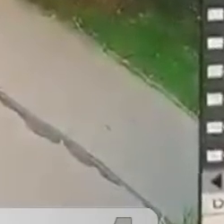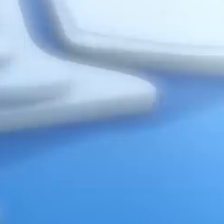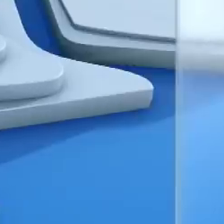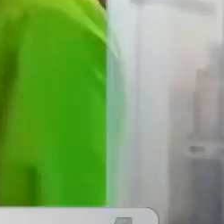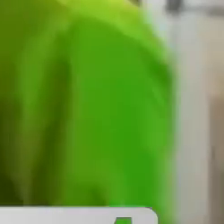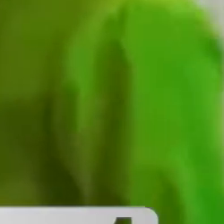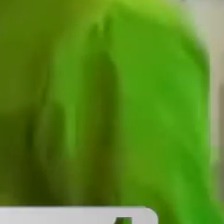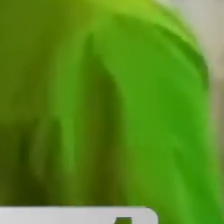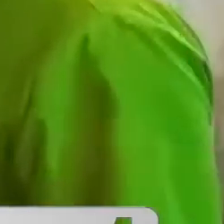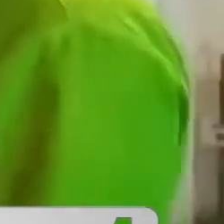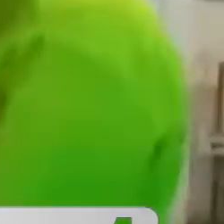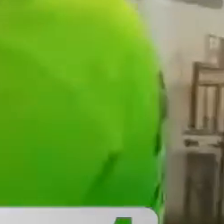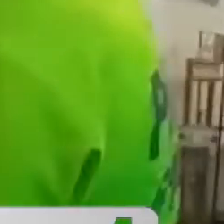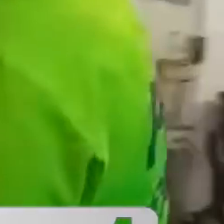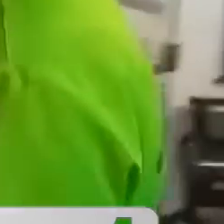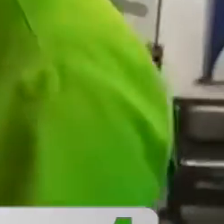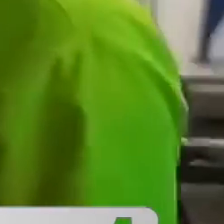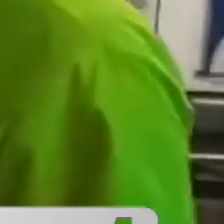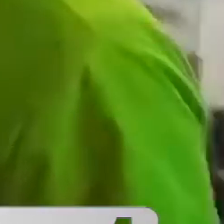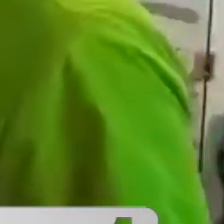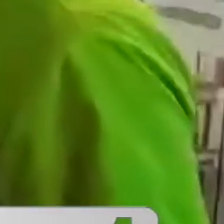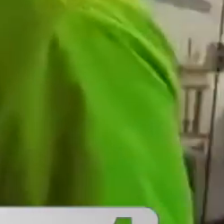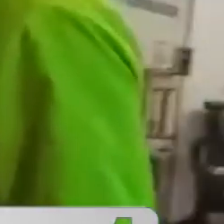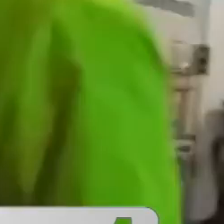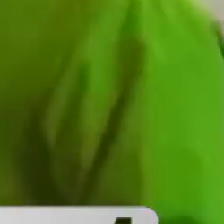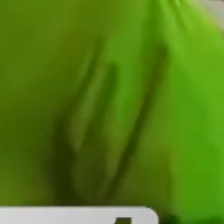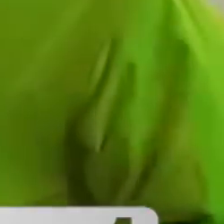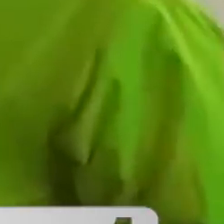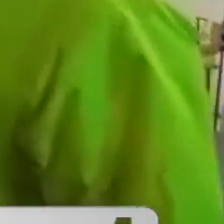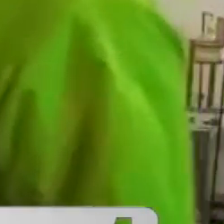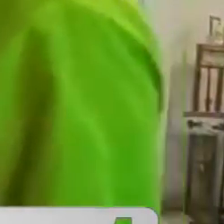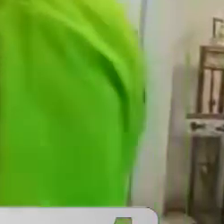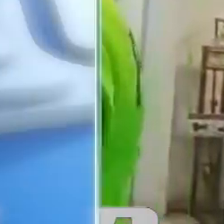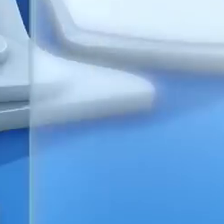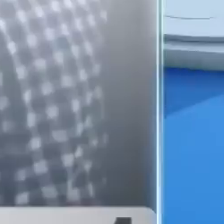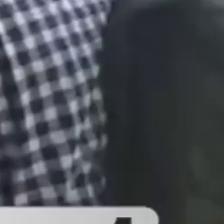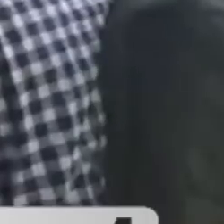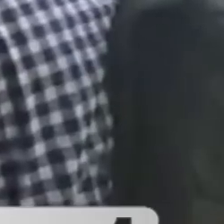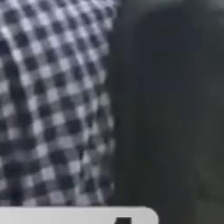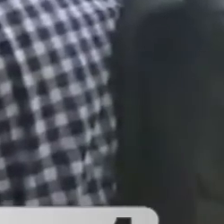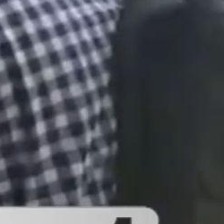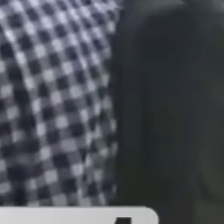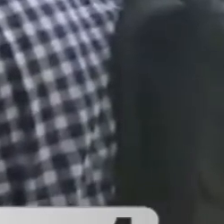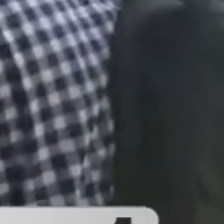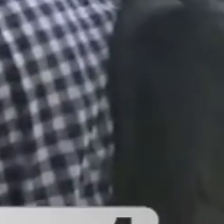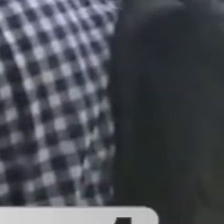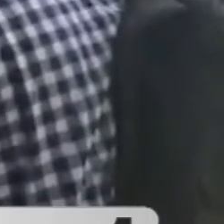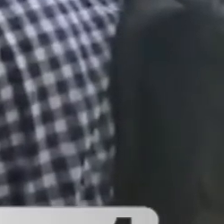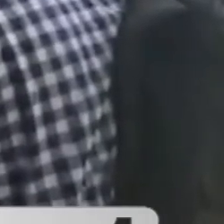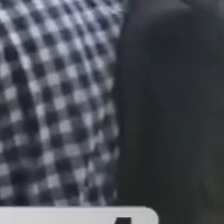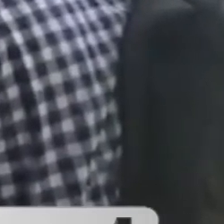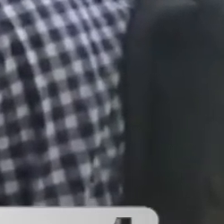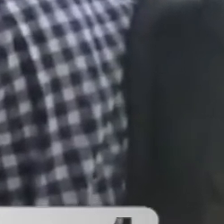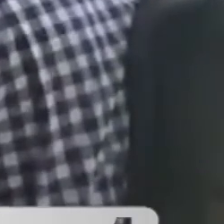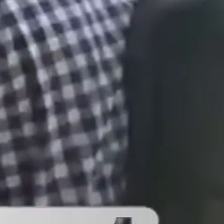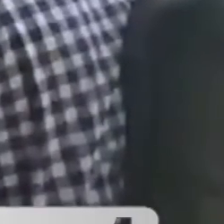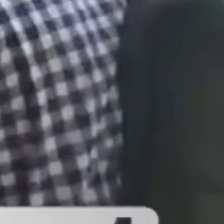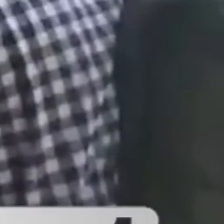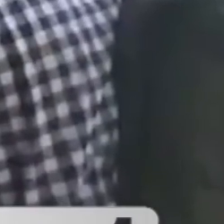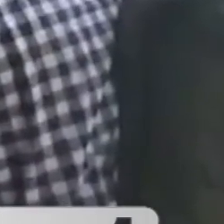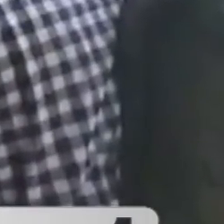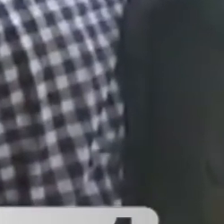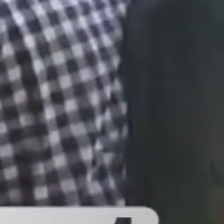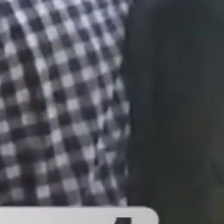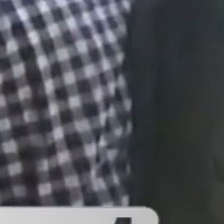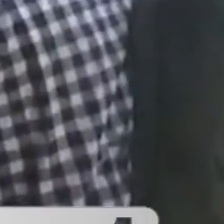28%. Así cayó el negro Over, el delincuente más buscado en Barranquilla. Con perfil falso en redes, hombre engaña